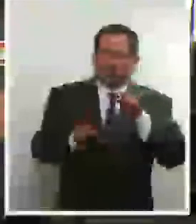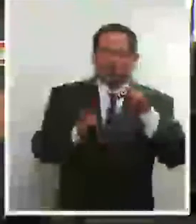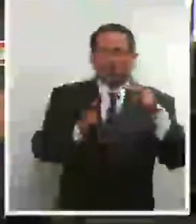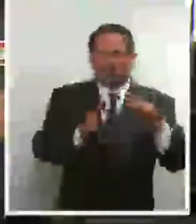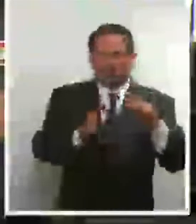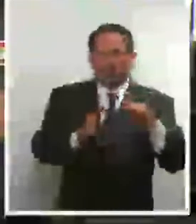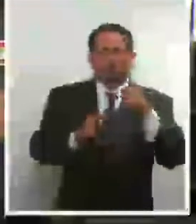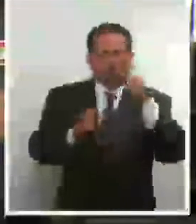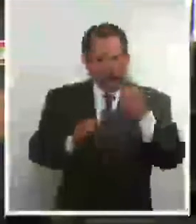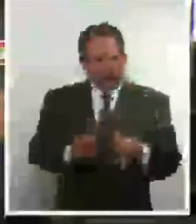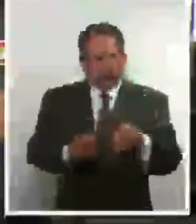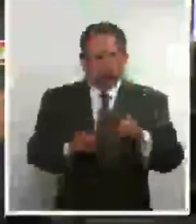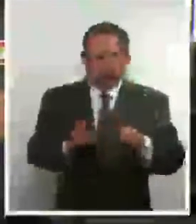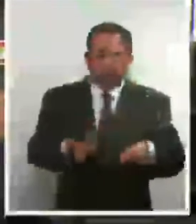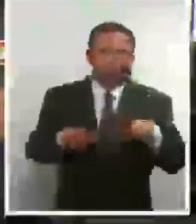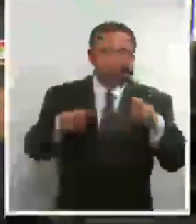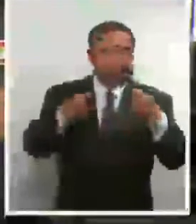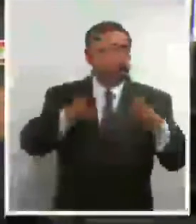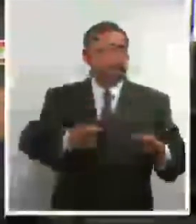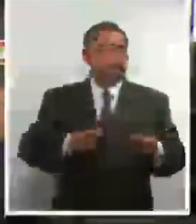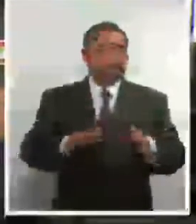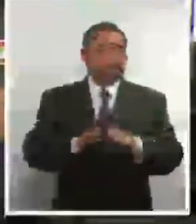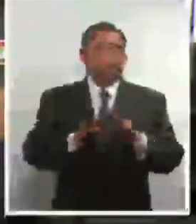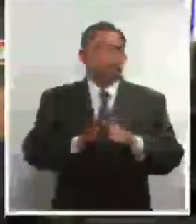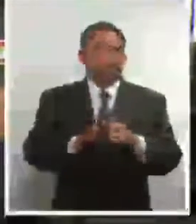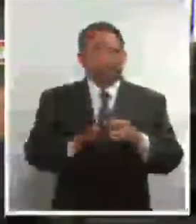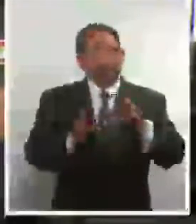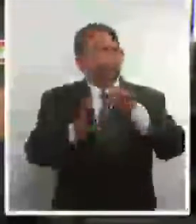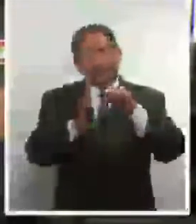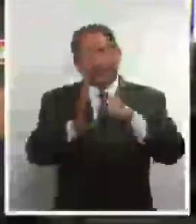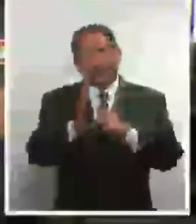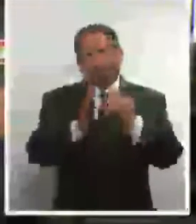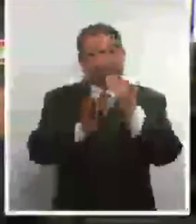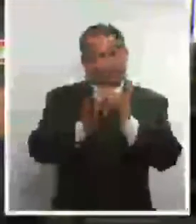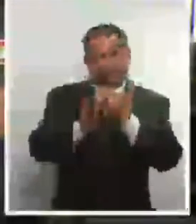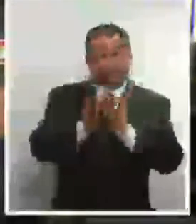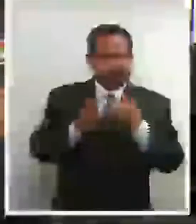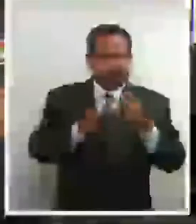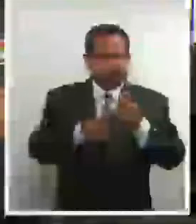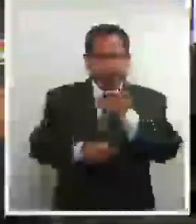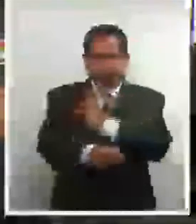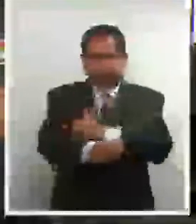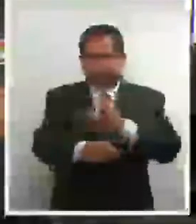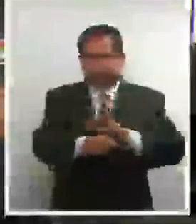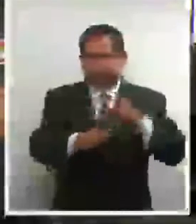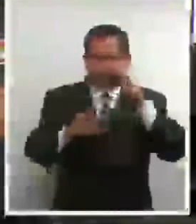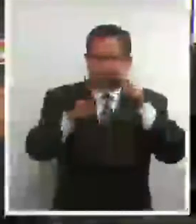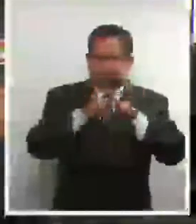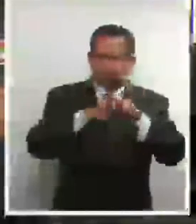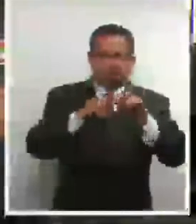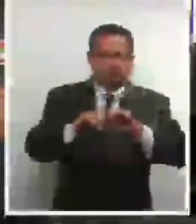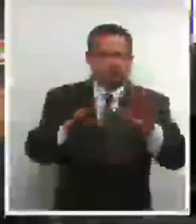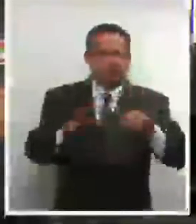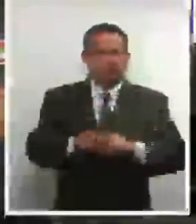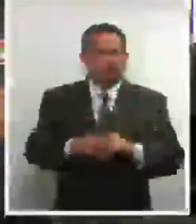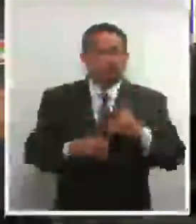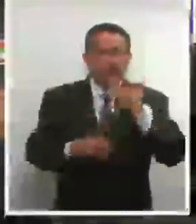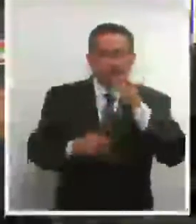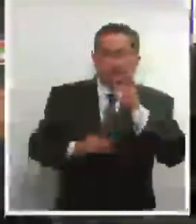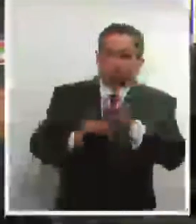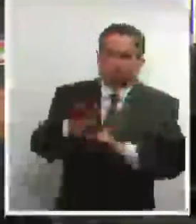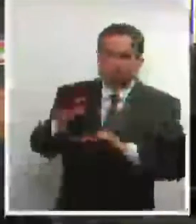y legalidad de sus atribuciones por medio de un mecanismo de control y transparencia, y el buen trato y